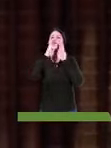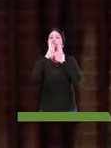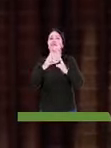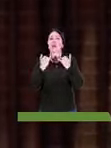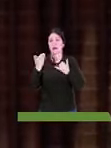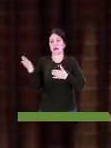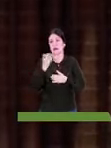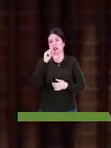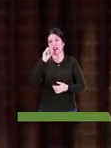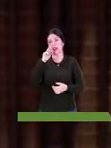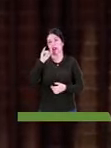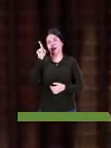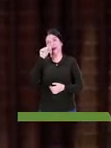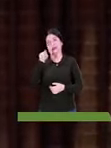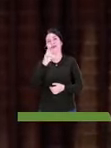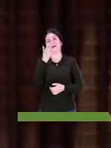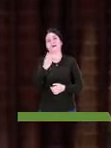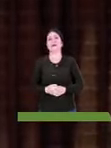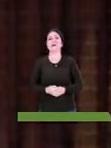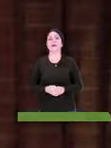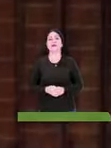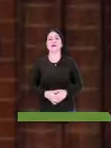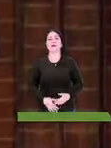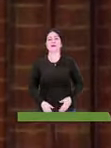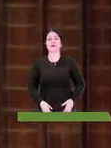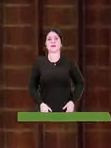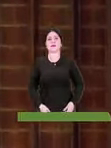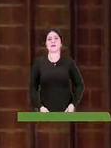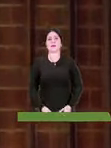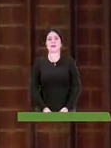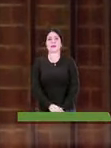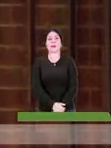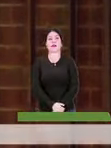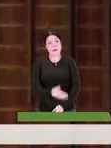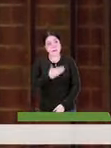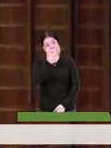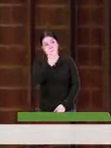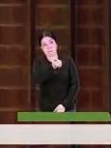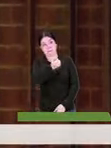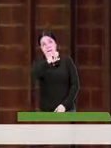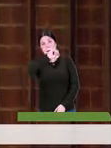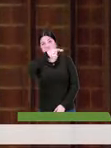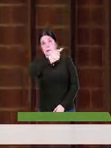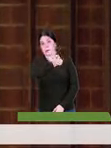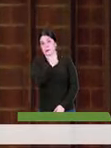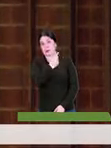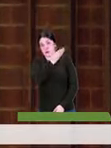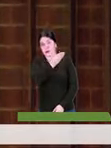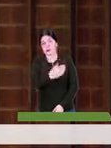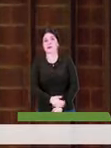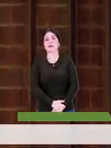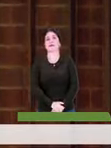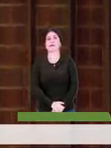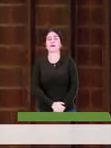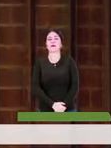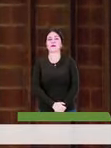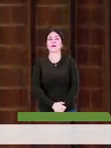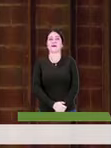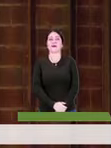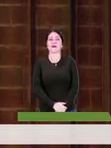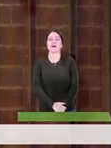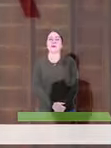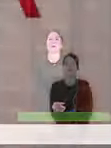adelante. Muy bien. La primera pregunta. Vamos con la primera pregunta, por favor.